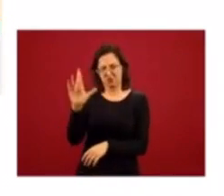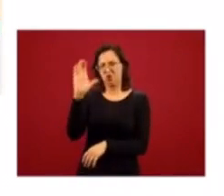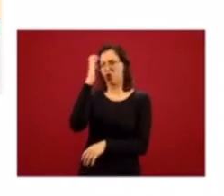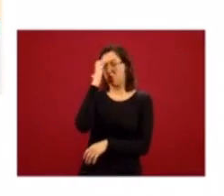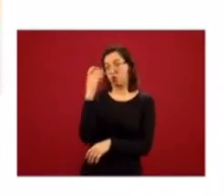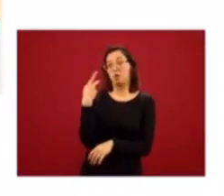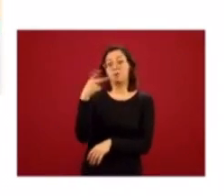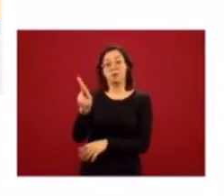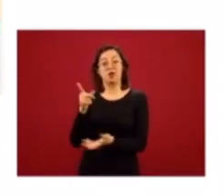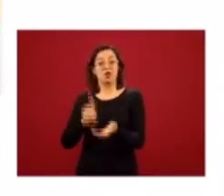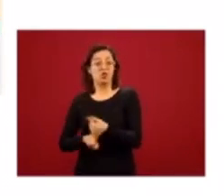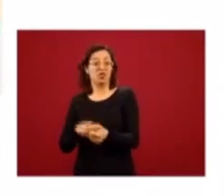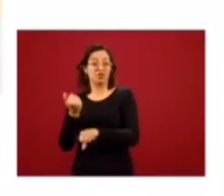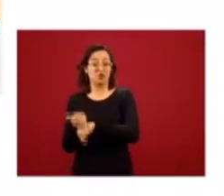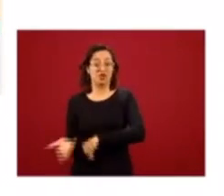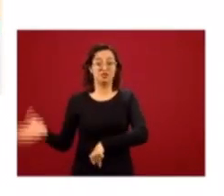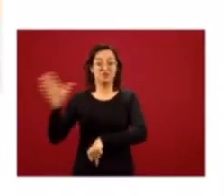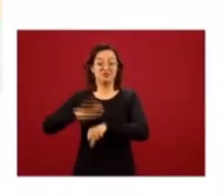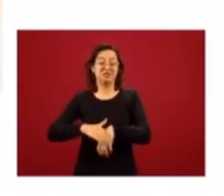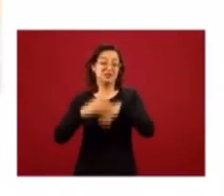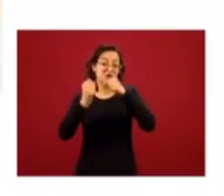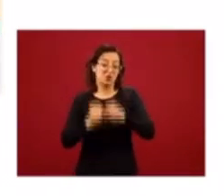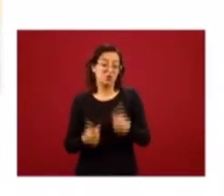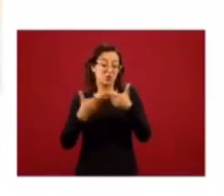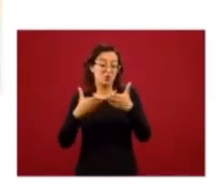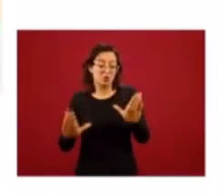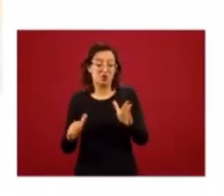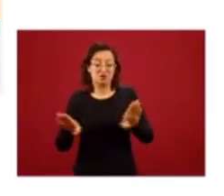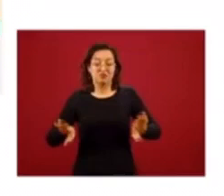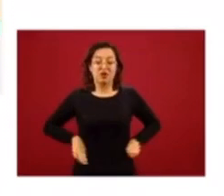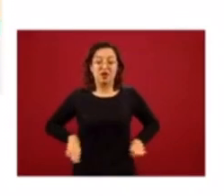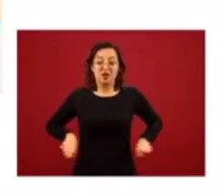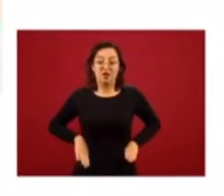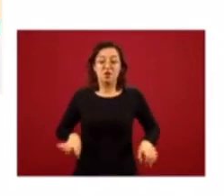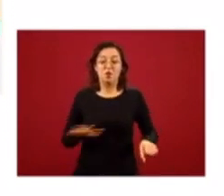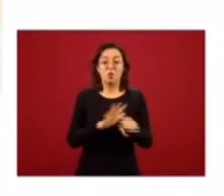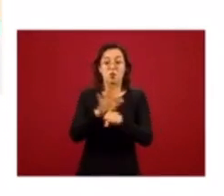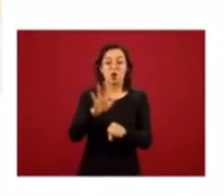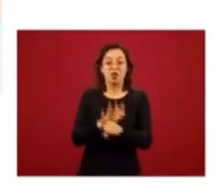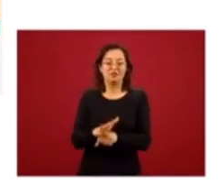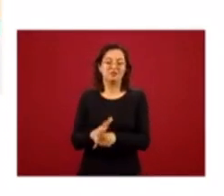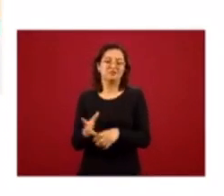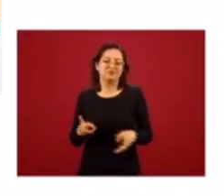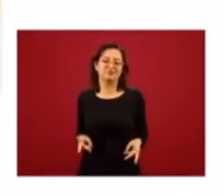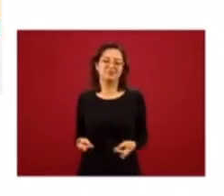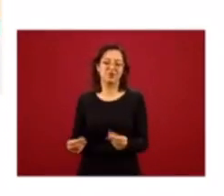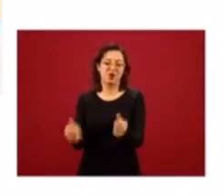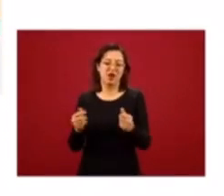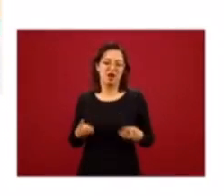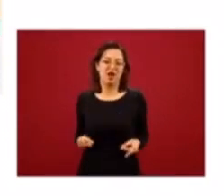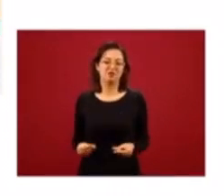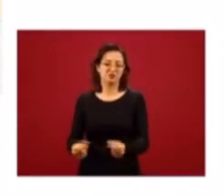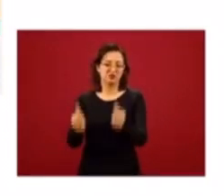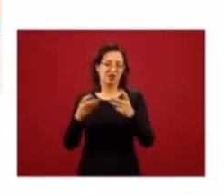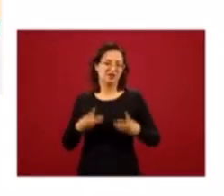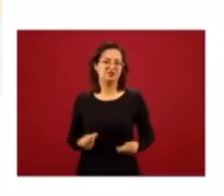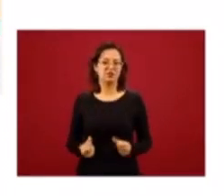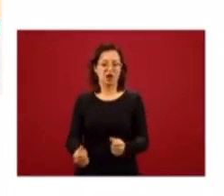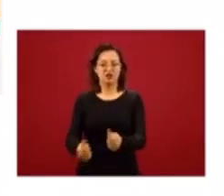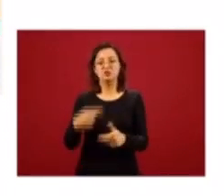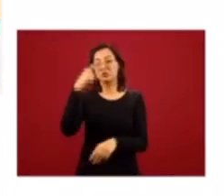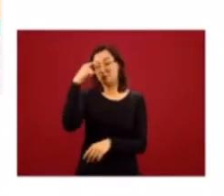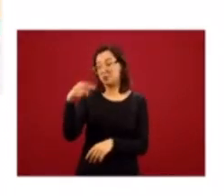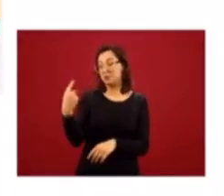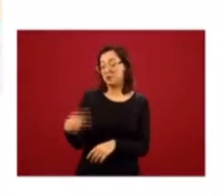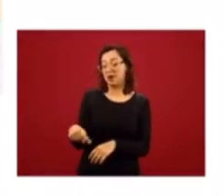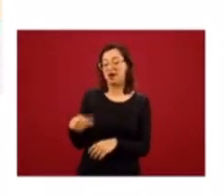característico el seguro popular en donde se hacían gasto directamente de los recursos públicos para el